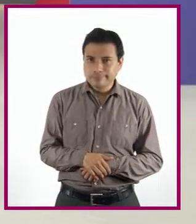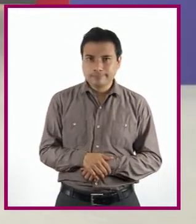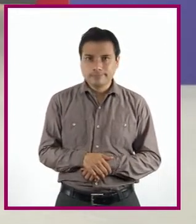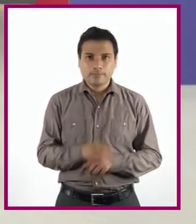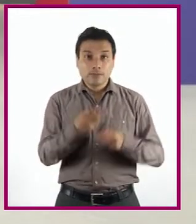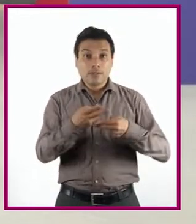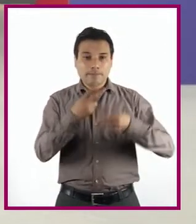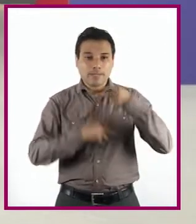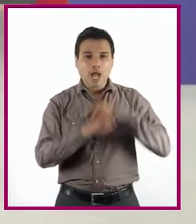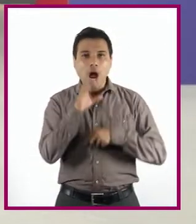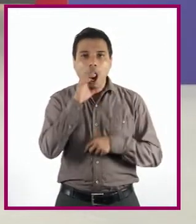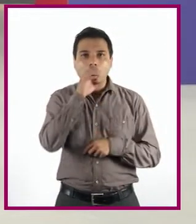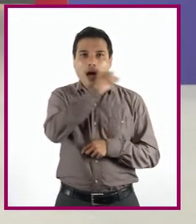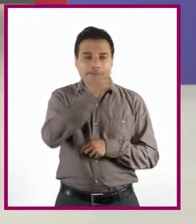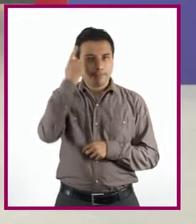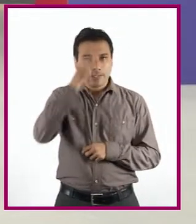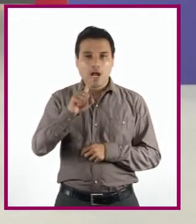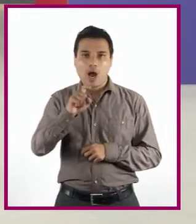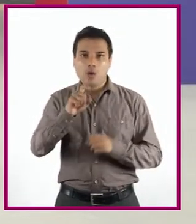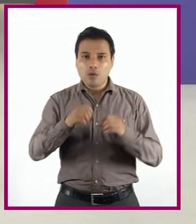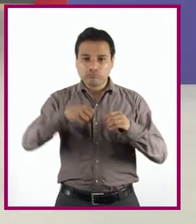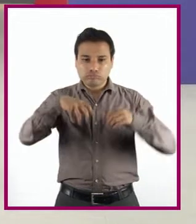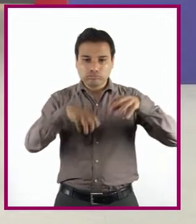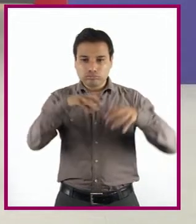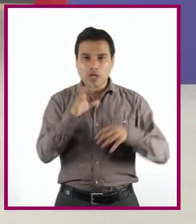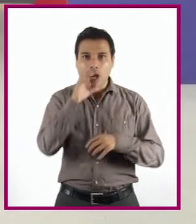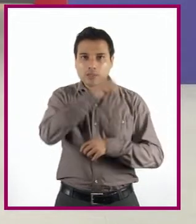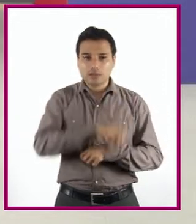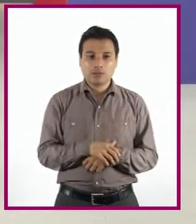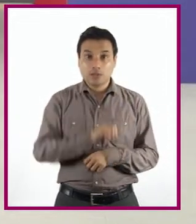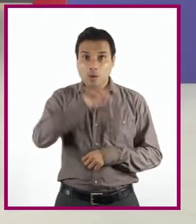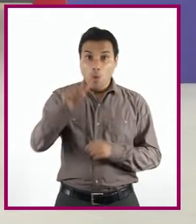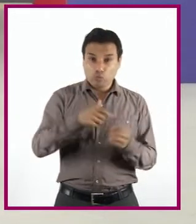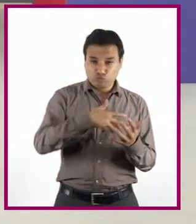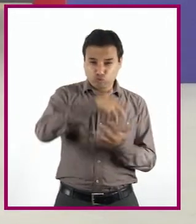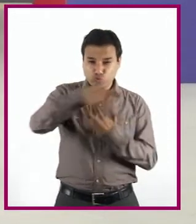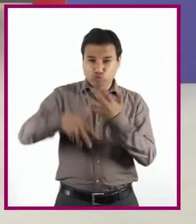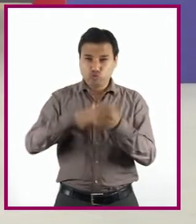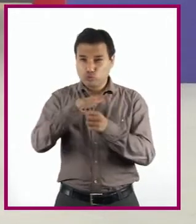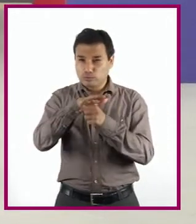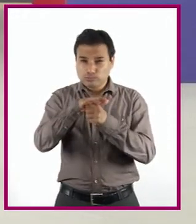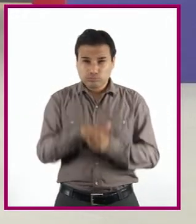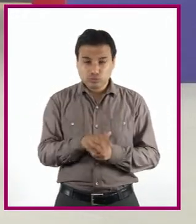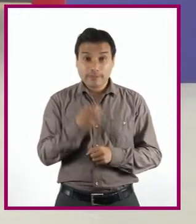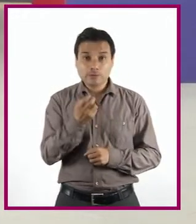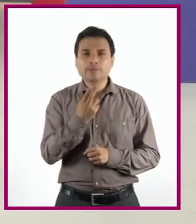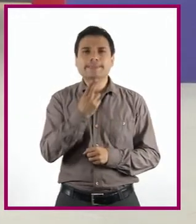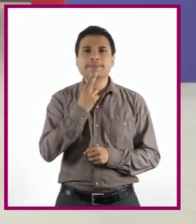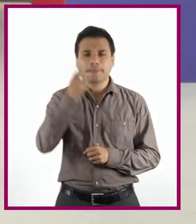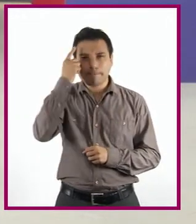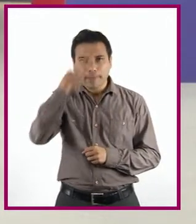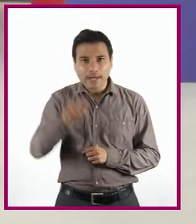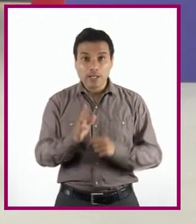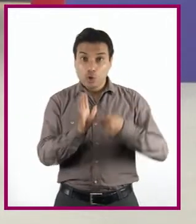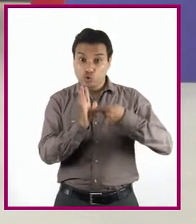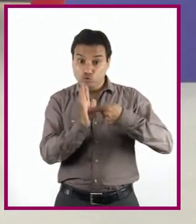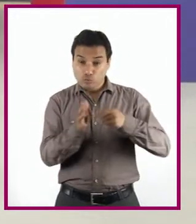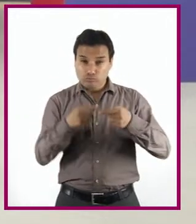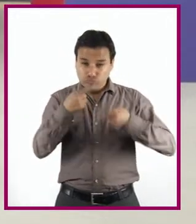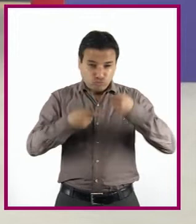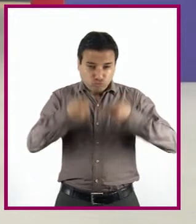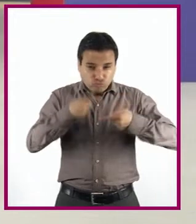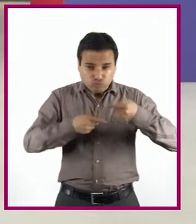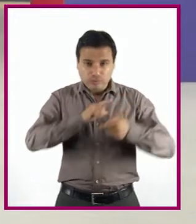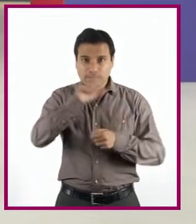calor para calentar el agua, lo cual genera vapor y presión, con lo que se logra que se muevan las turbinas para